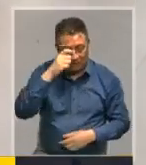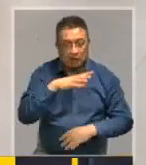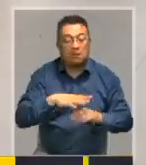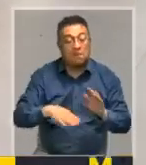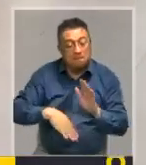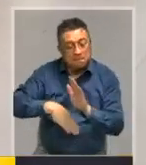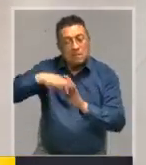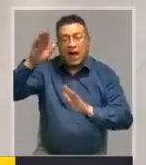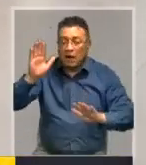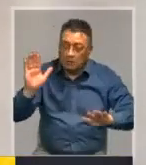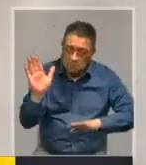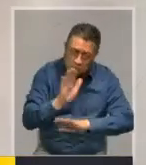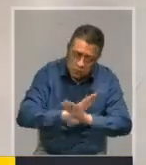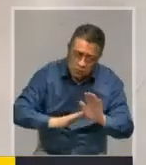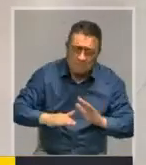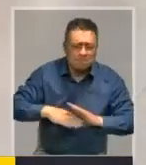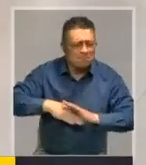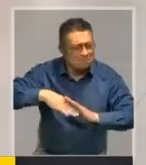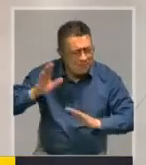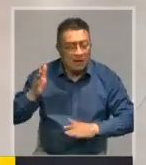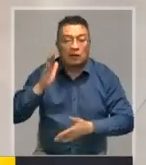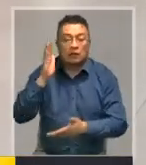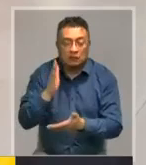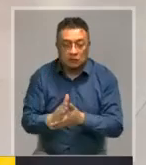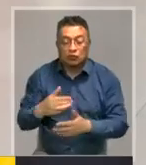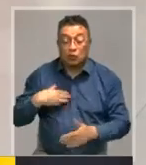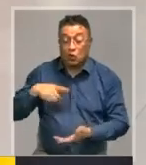de precaución cada vez que estamos en un lugar donde